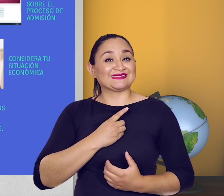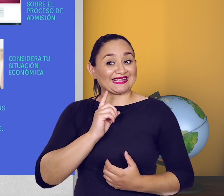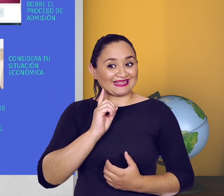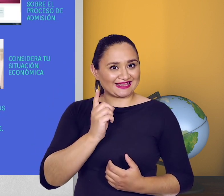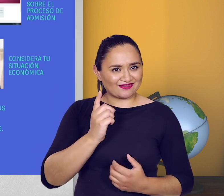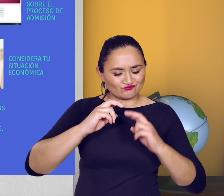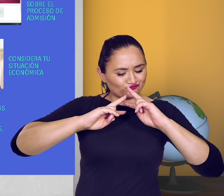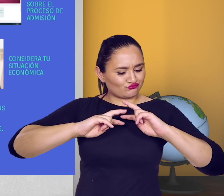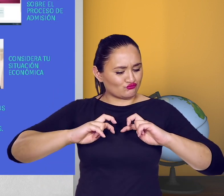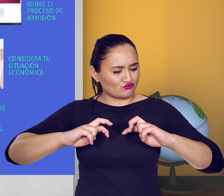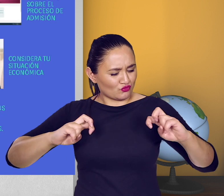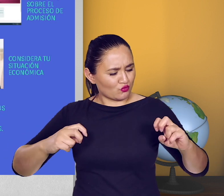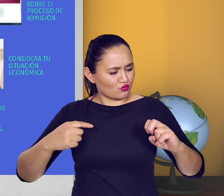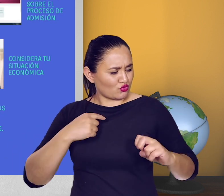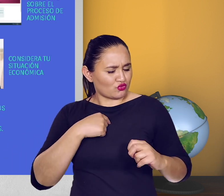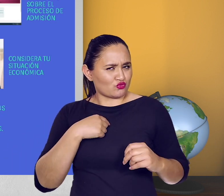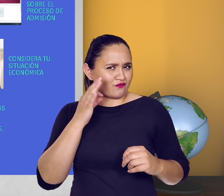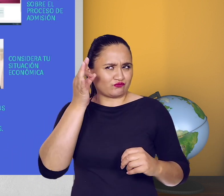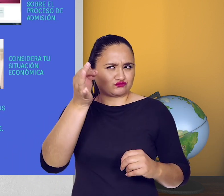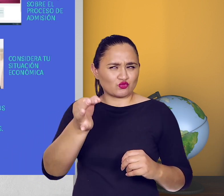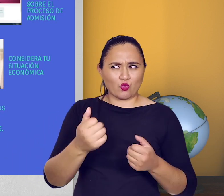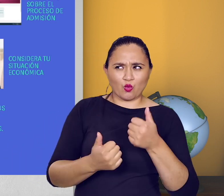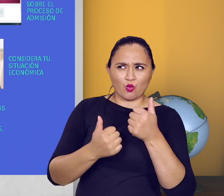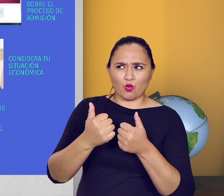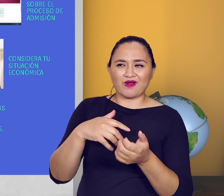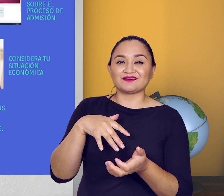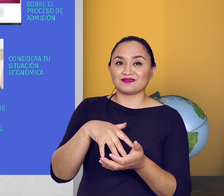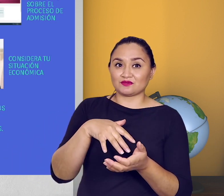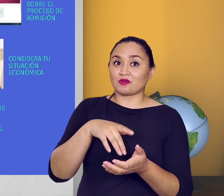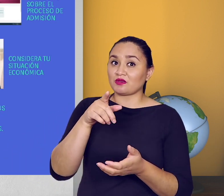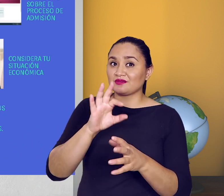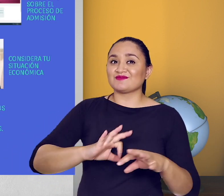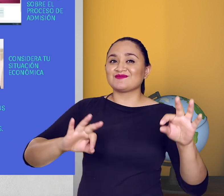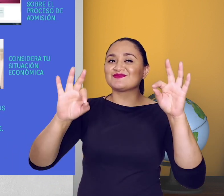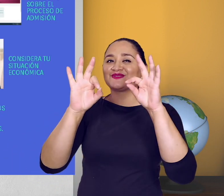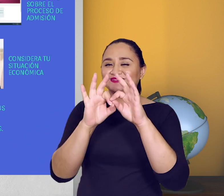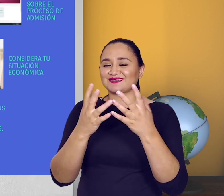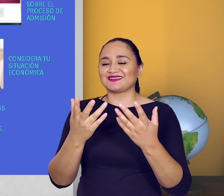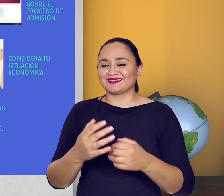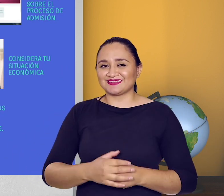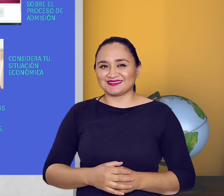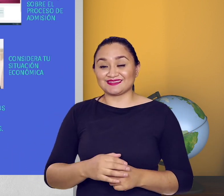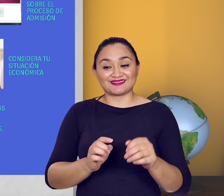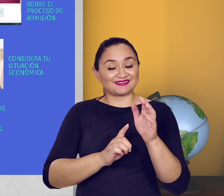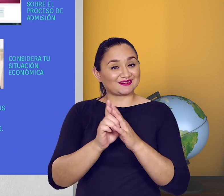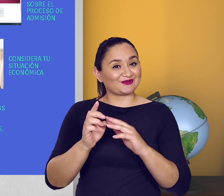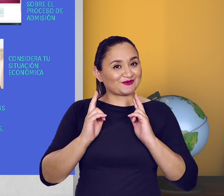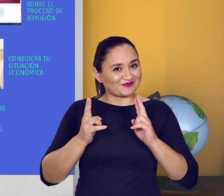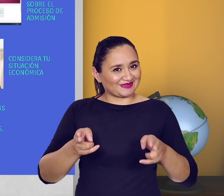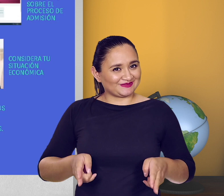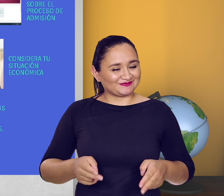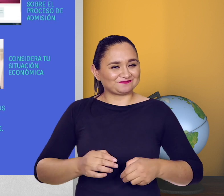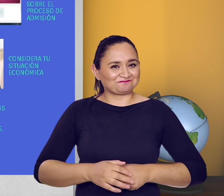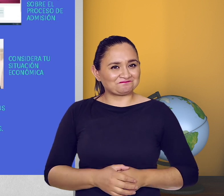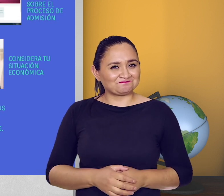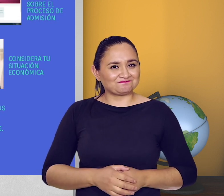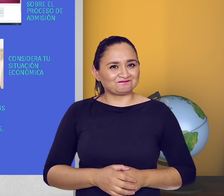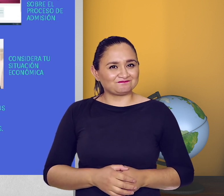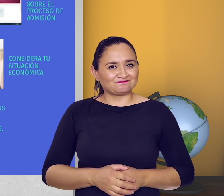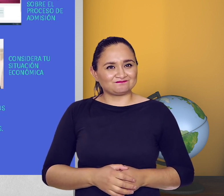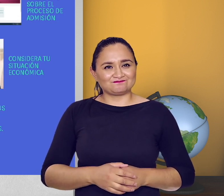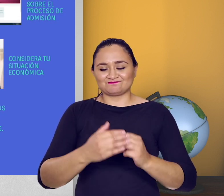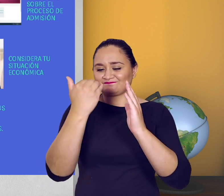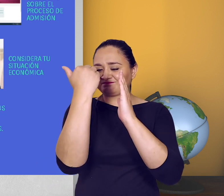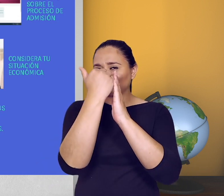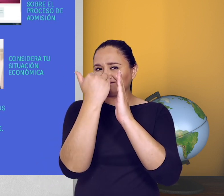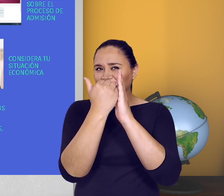del análisis que requiere esta etapa trascendental en el desarrollo del ser humano en el eje de